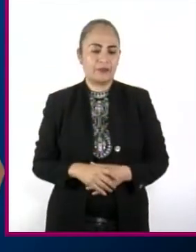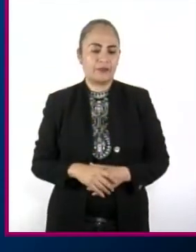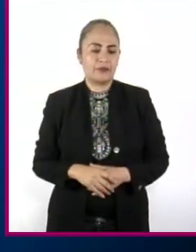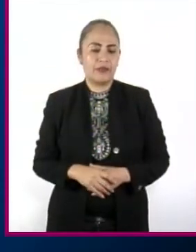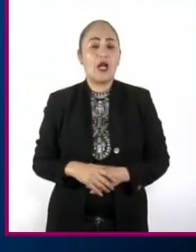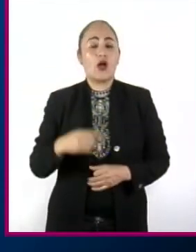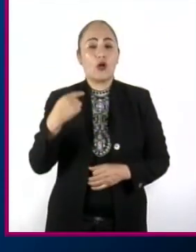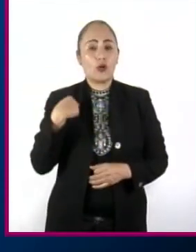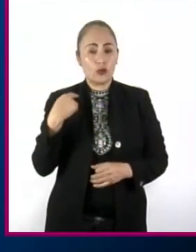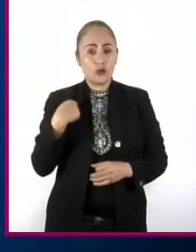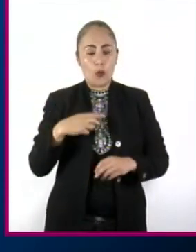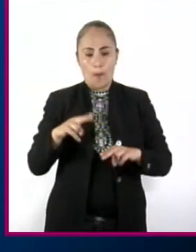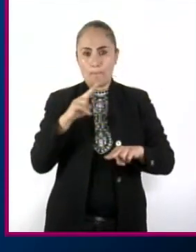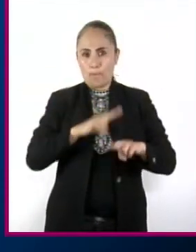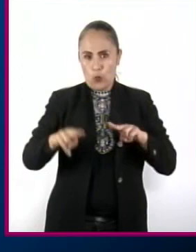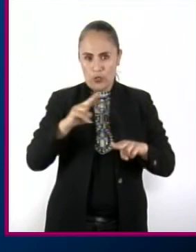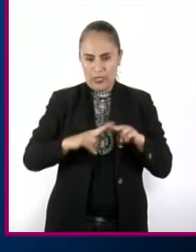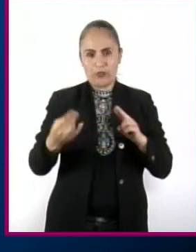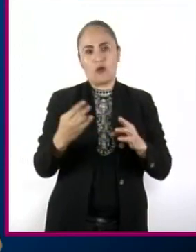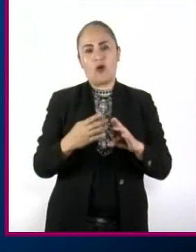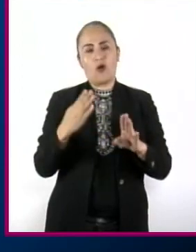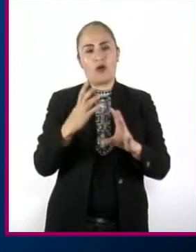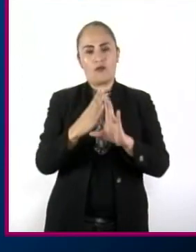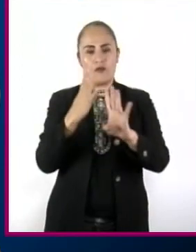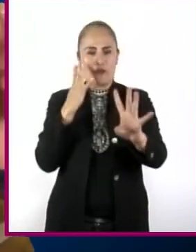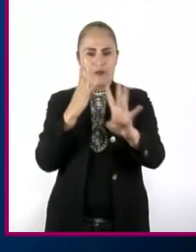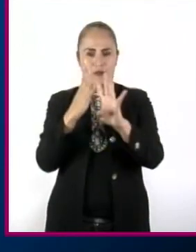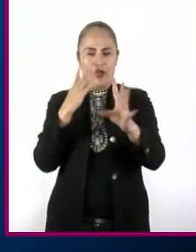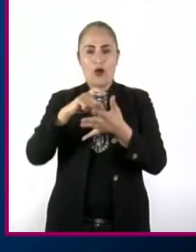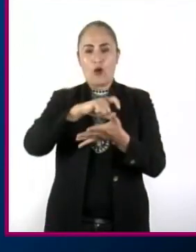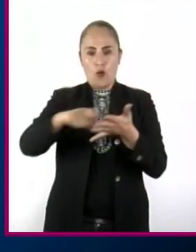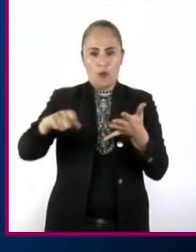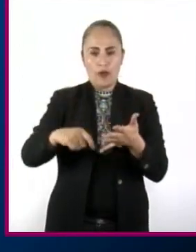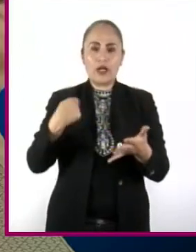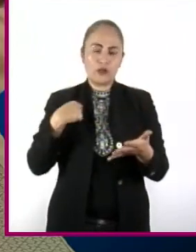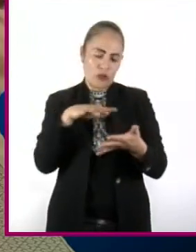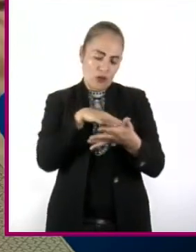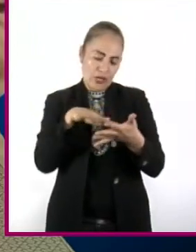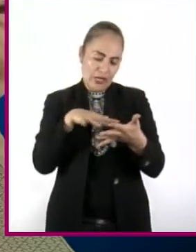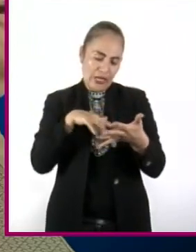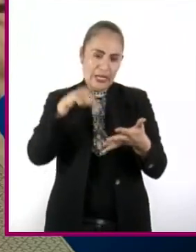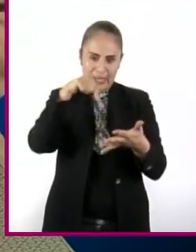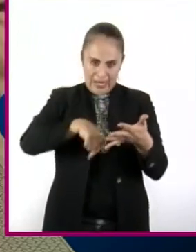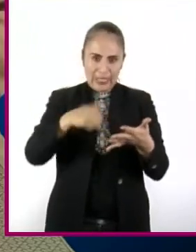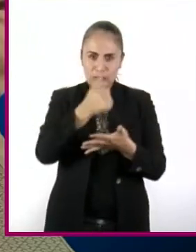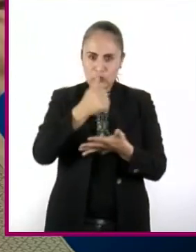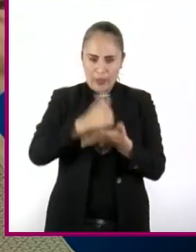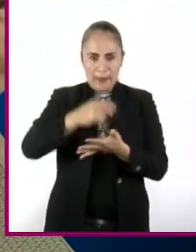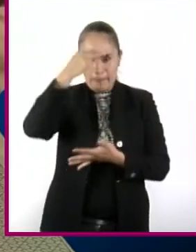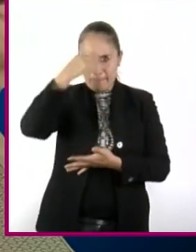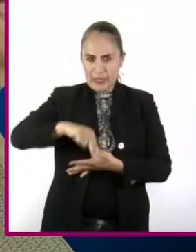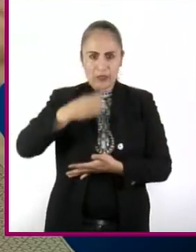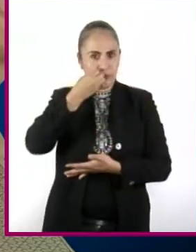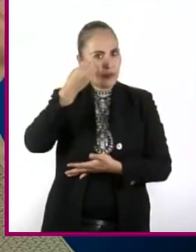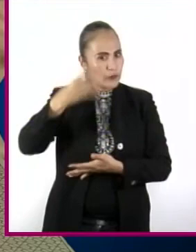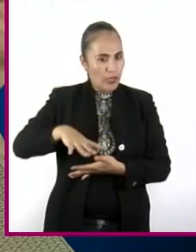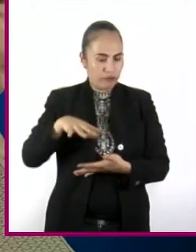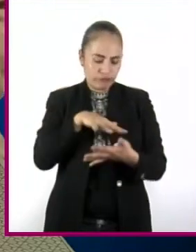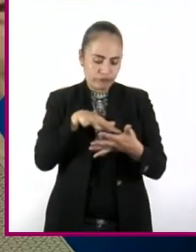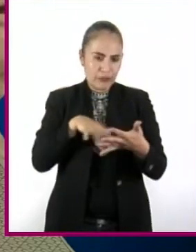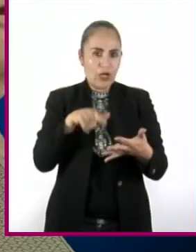fila para comprar los boletos, me puse a leer algo chidísimo sobre la Ciudad de México. Ay, Memo, tú no puedes estarte